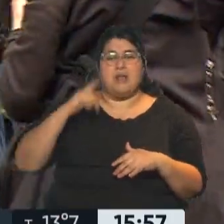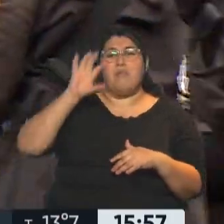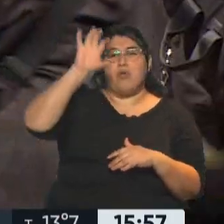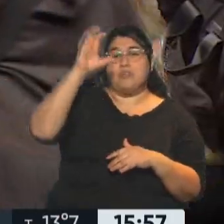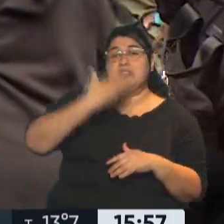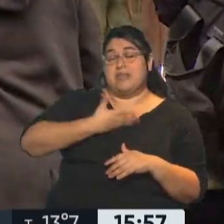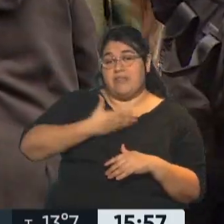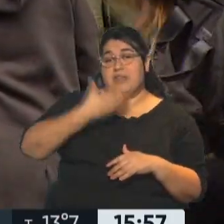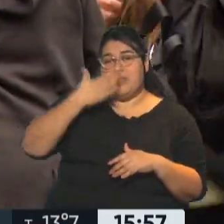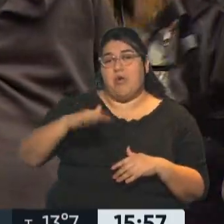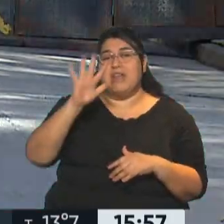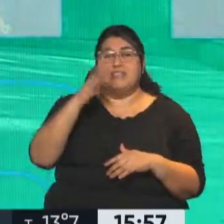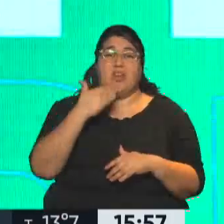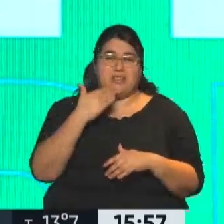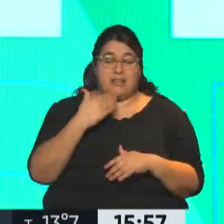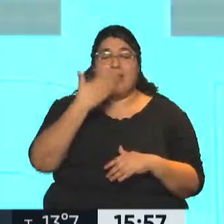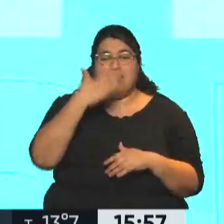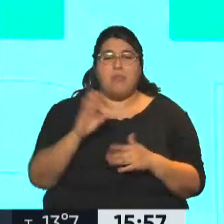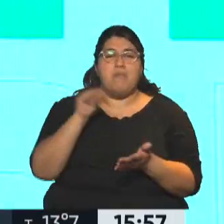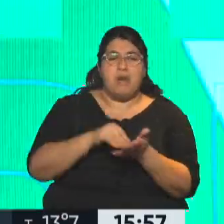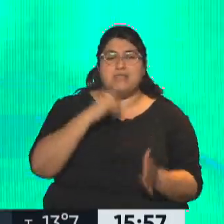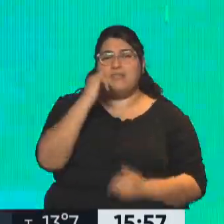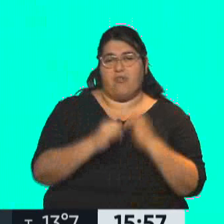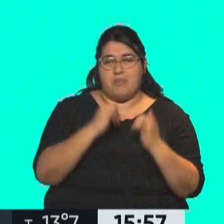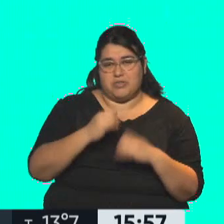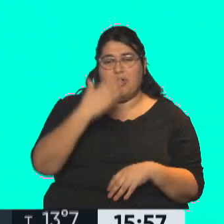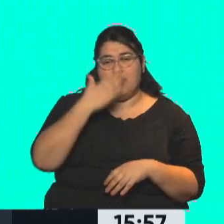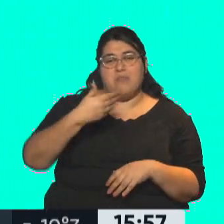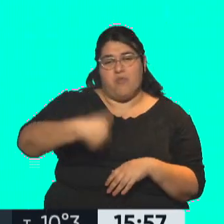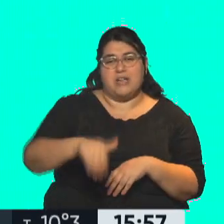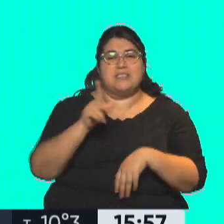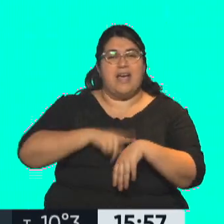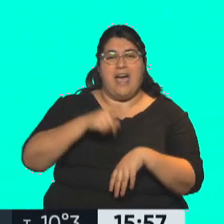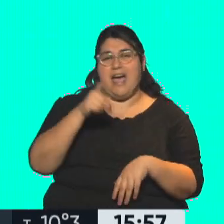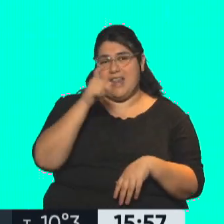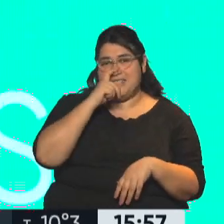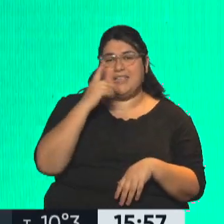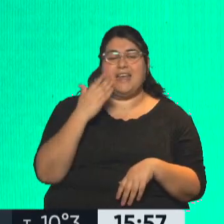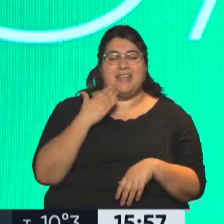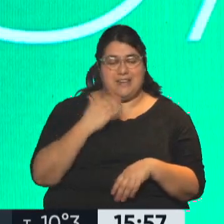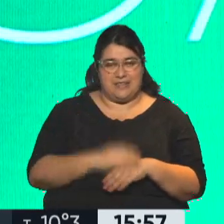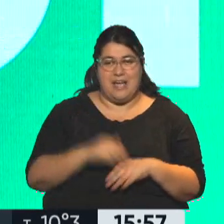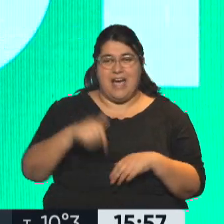de las 17 toda la información destacada del día la compartimos con ustedes a partir de las 19 en televisión publicación